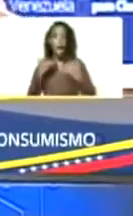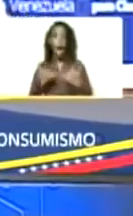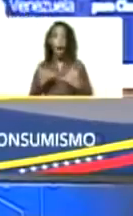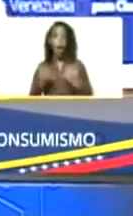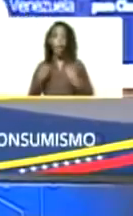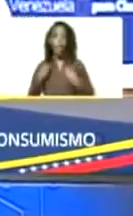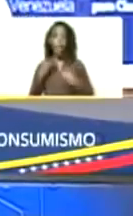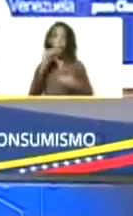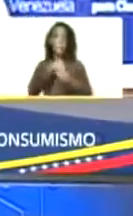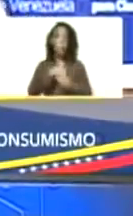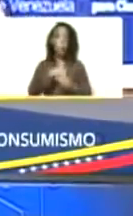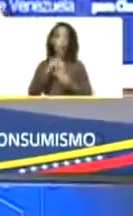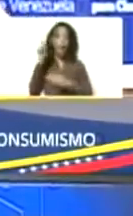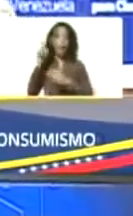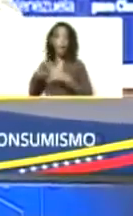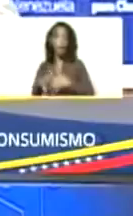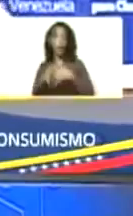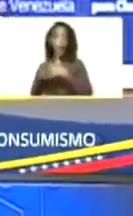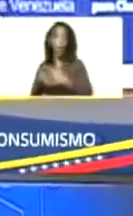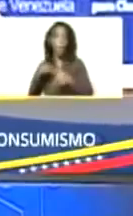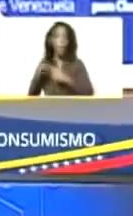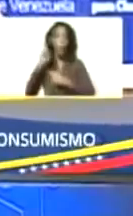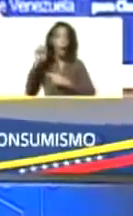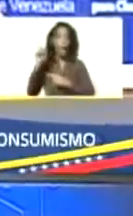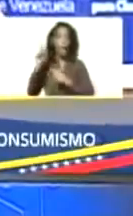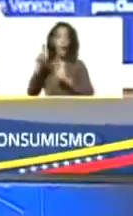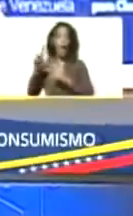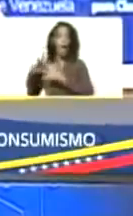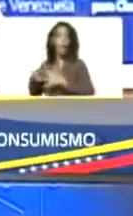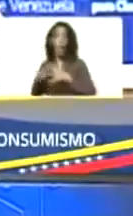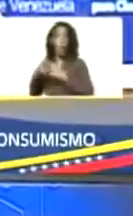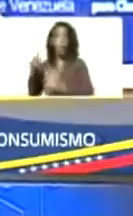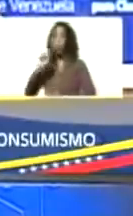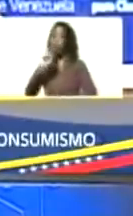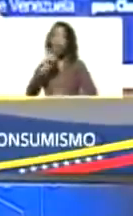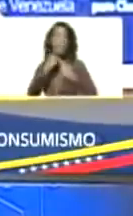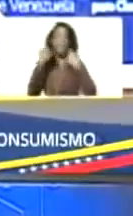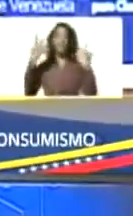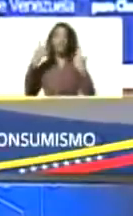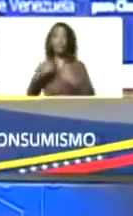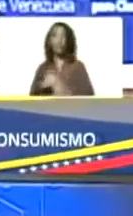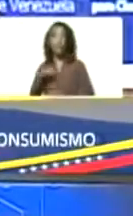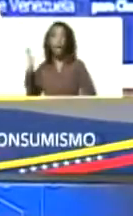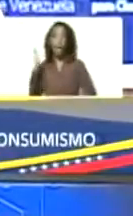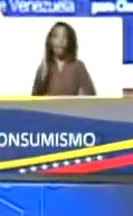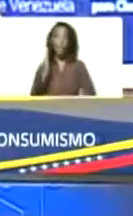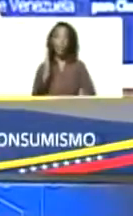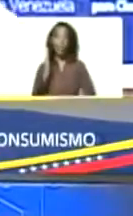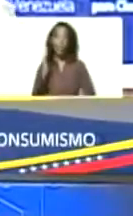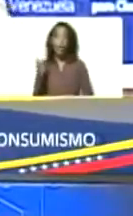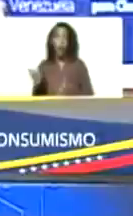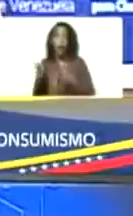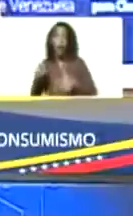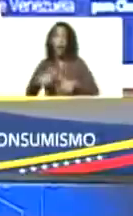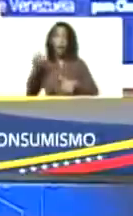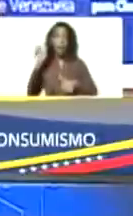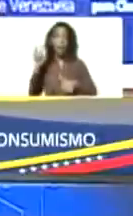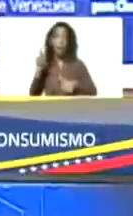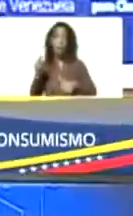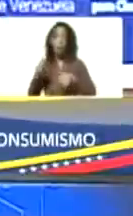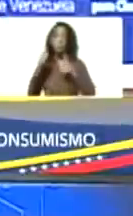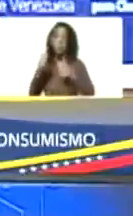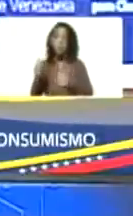Miami. Pero en Miami no son famosos. Se han venido a ganarse unos realitos a Venezuela, bien